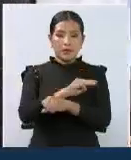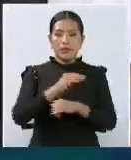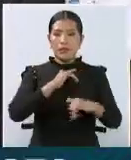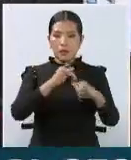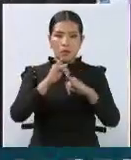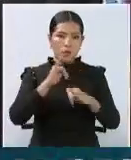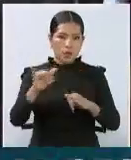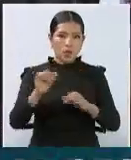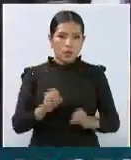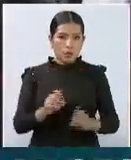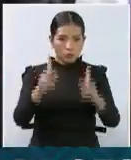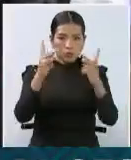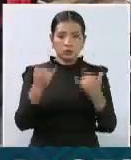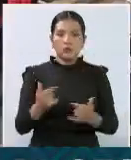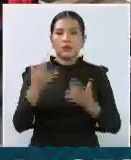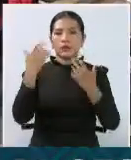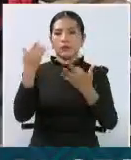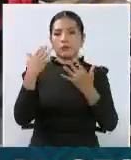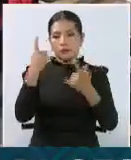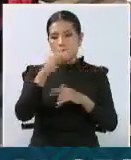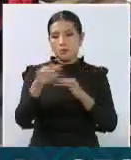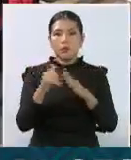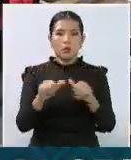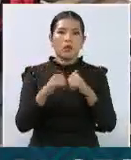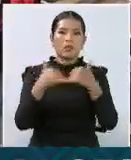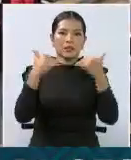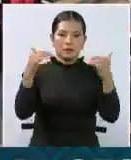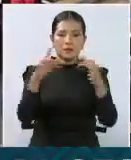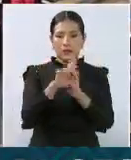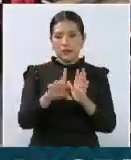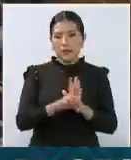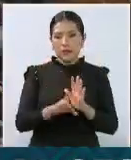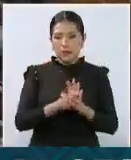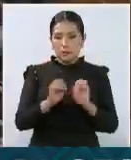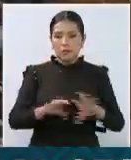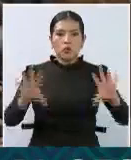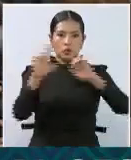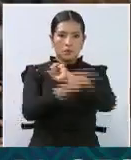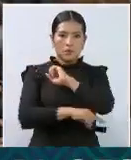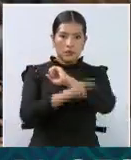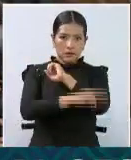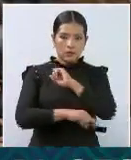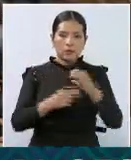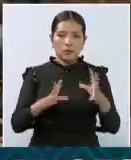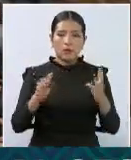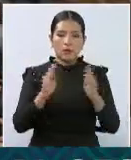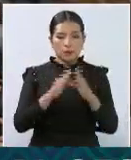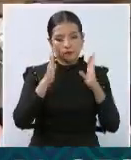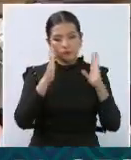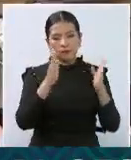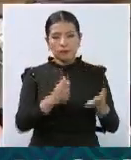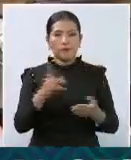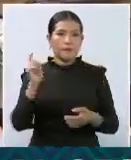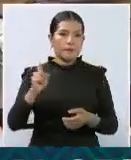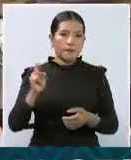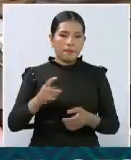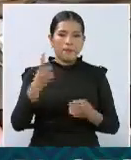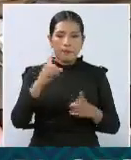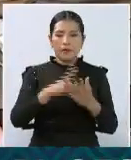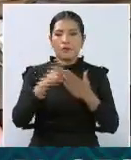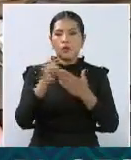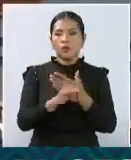Unidad está a espera de que la Asamblea Legislativa Plurinacional retome su sesión y pueda considerar el proyecto de